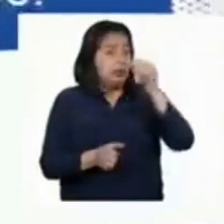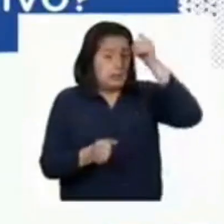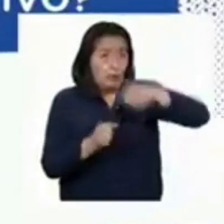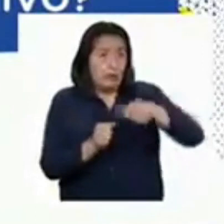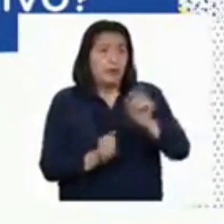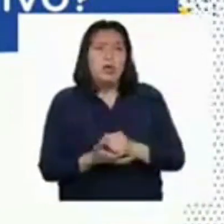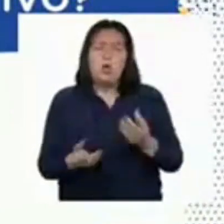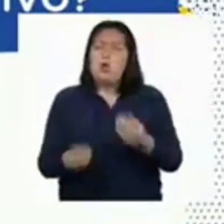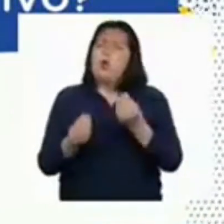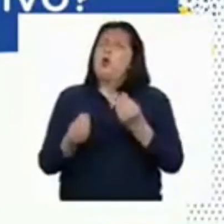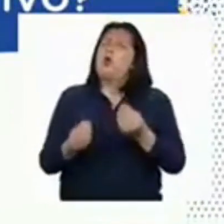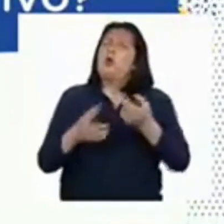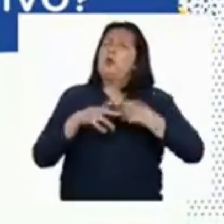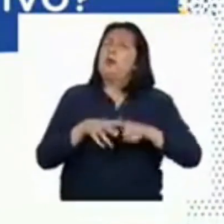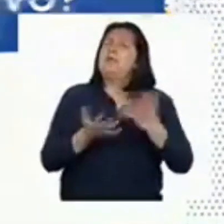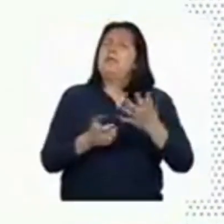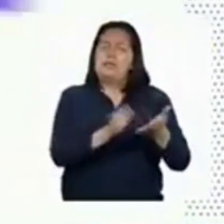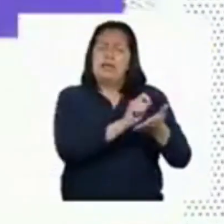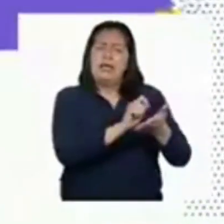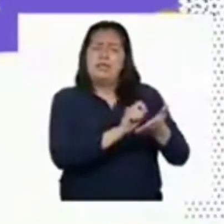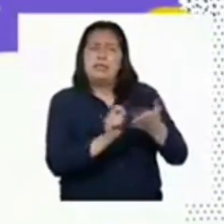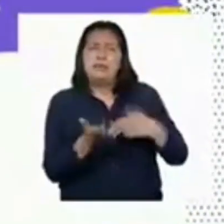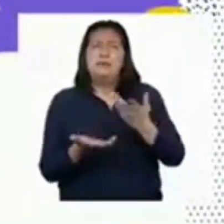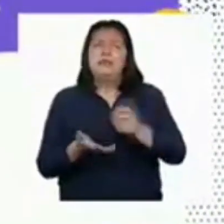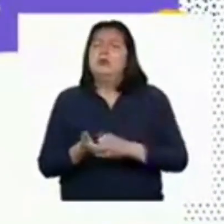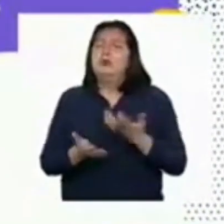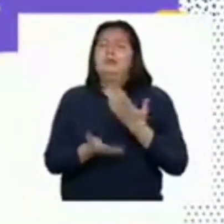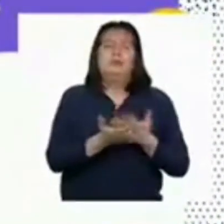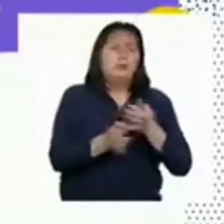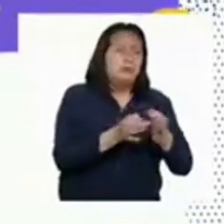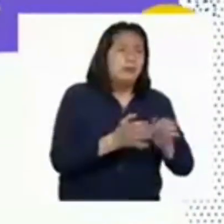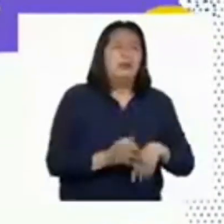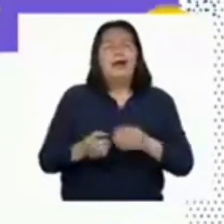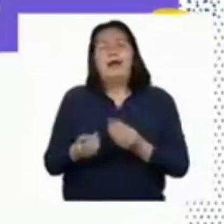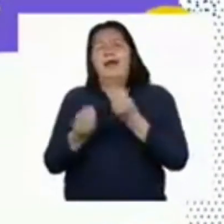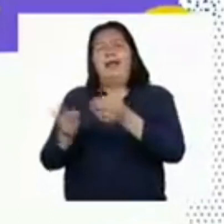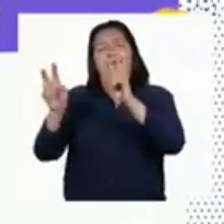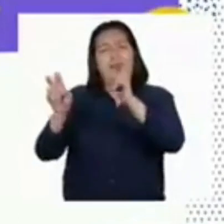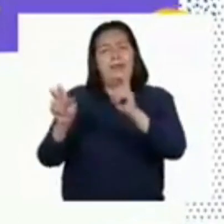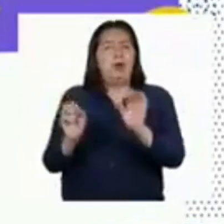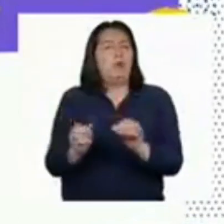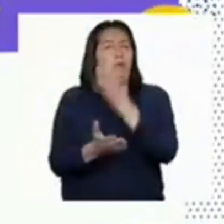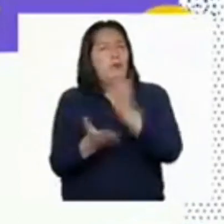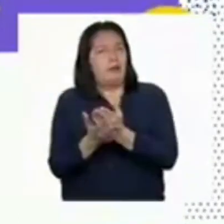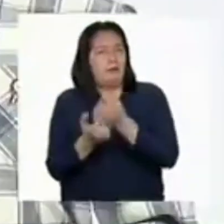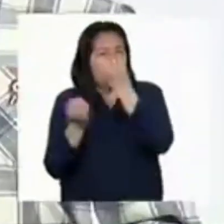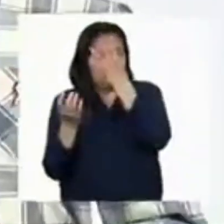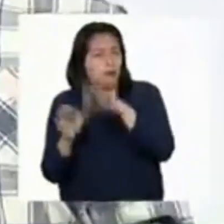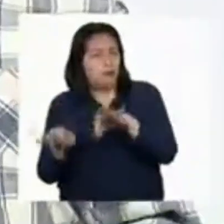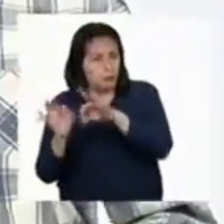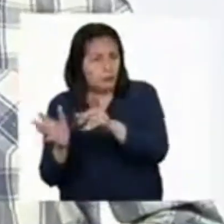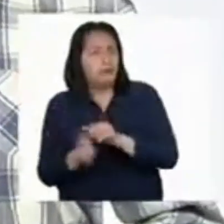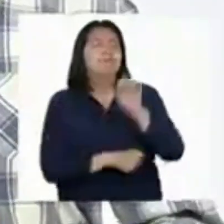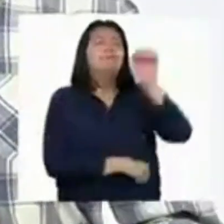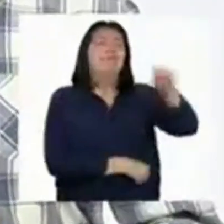recordemos, ¿cómo empieza un texto argumentativo? Comienza presentando el tema y un problema o dato interesante.